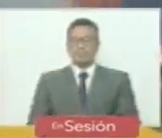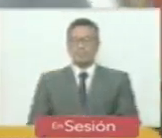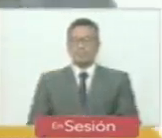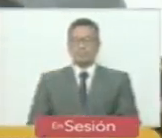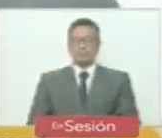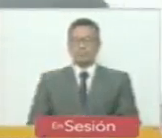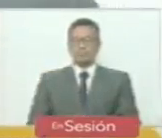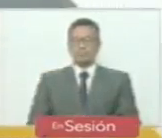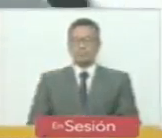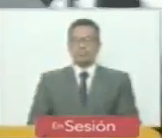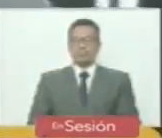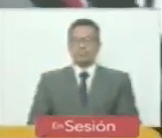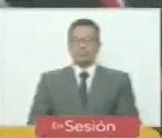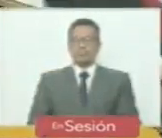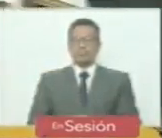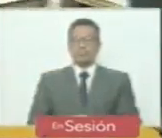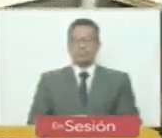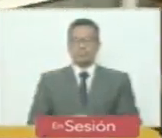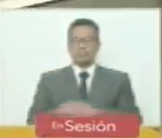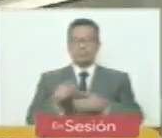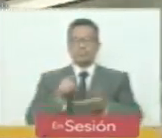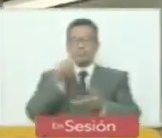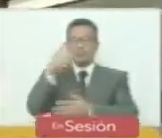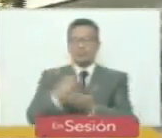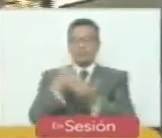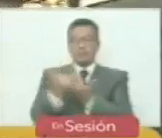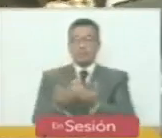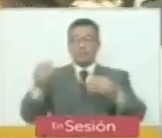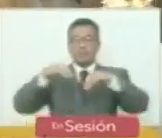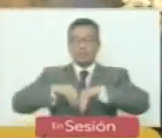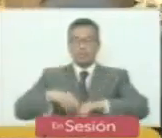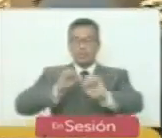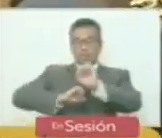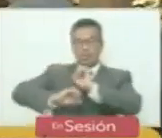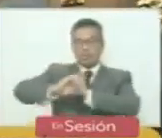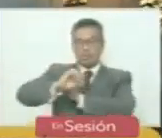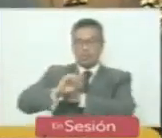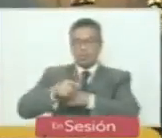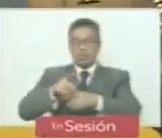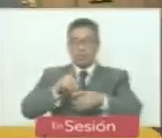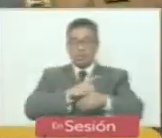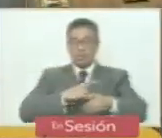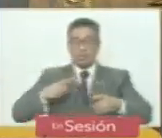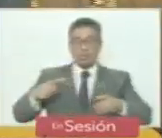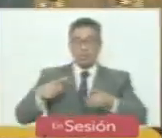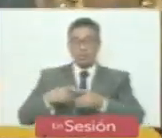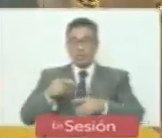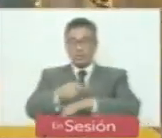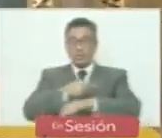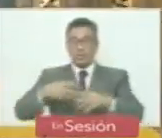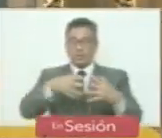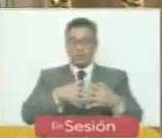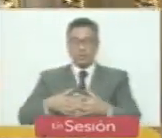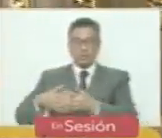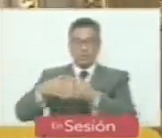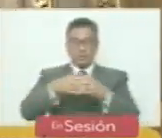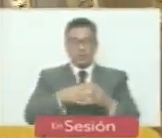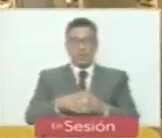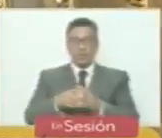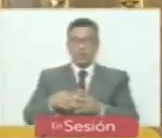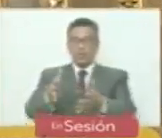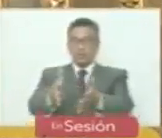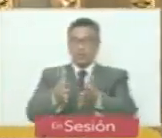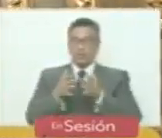Al diputado Oscar Rondero respecto al proyecto de acuerdo en repudio a la intención aviesa del gobierno norteamericano de